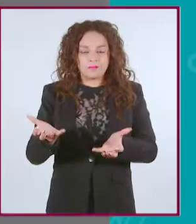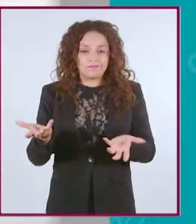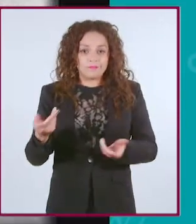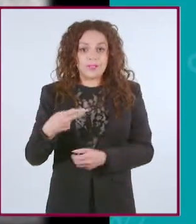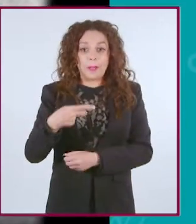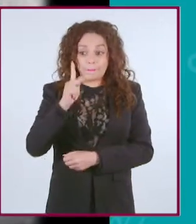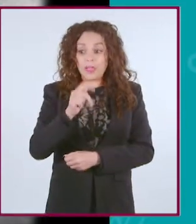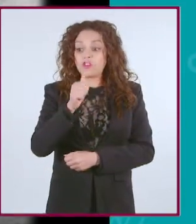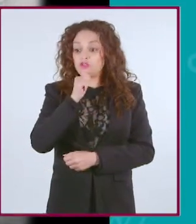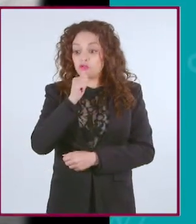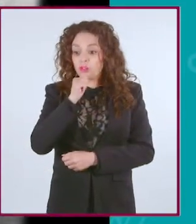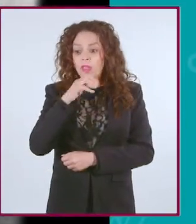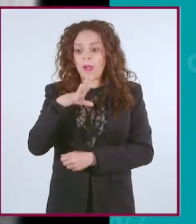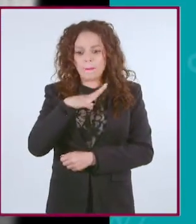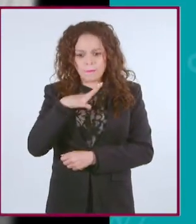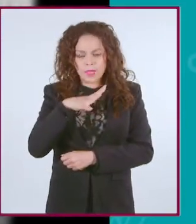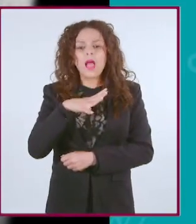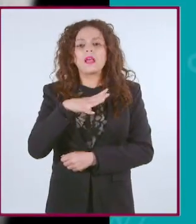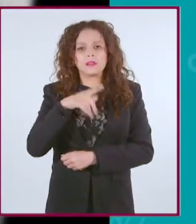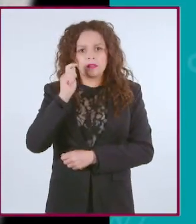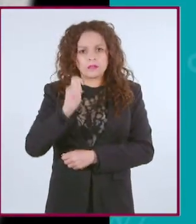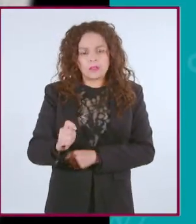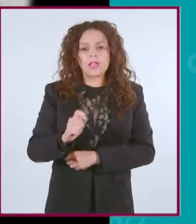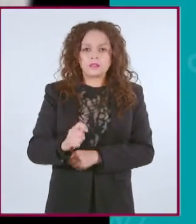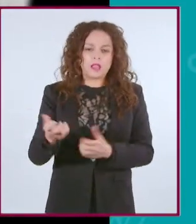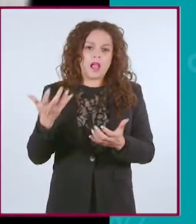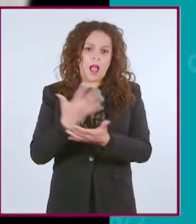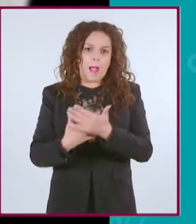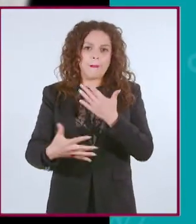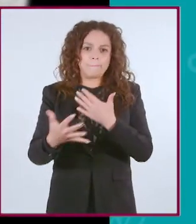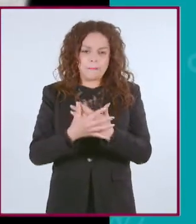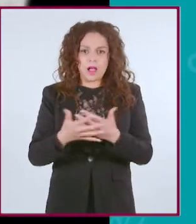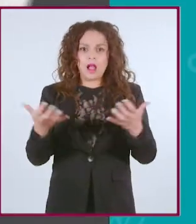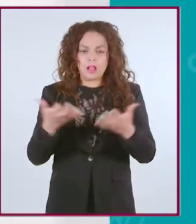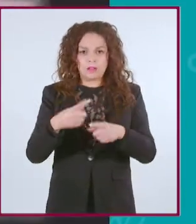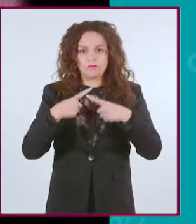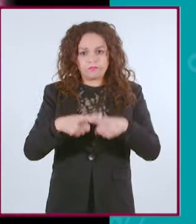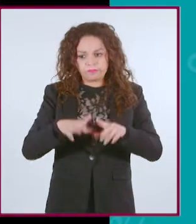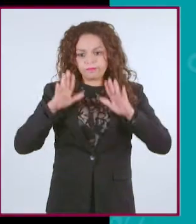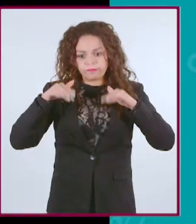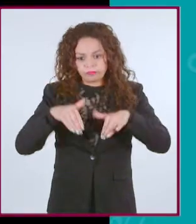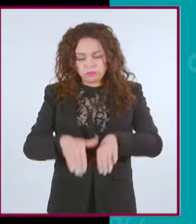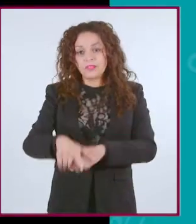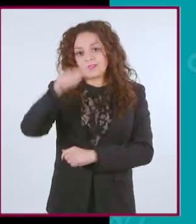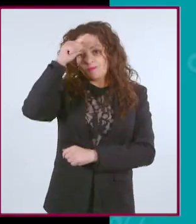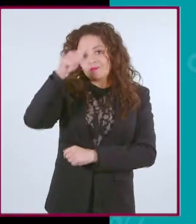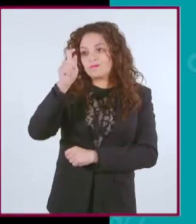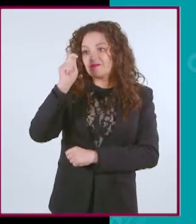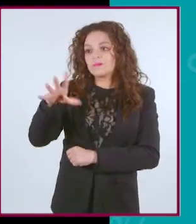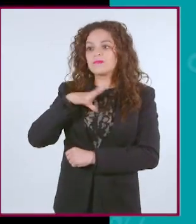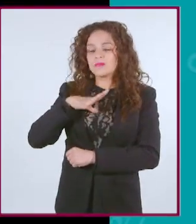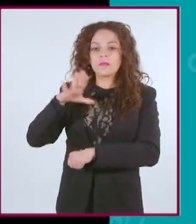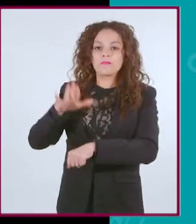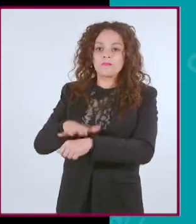todavía existía un gran porcentaje de hechura a mano, se hizo notoria la gran producción industrial.